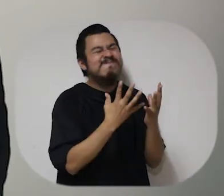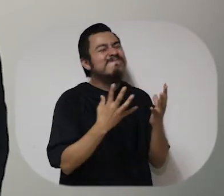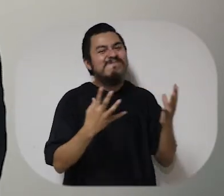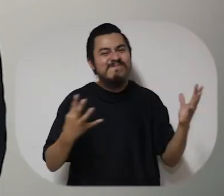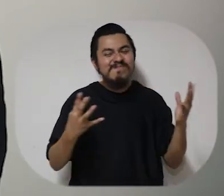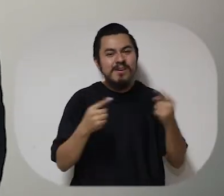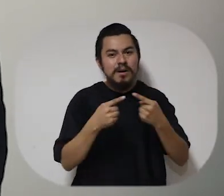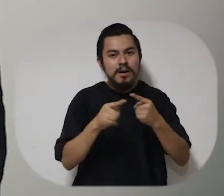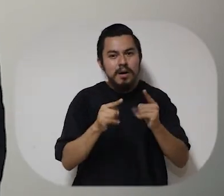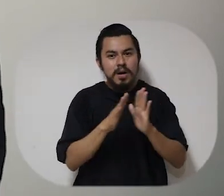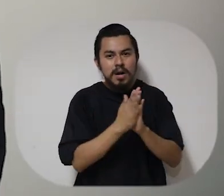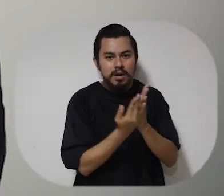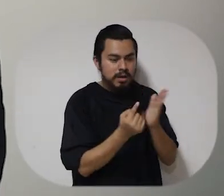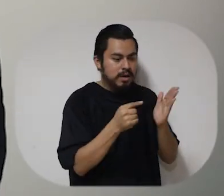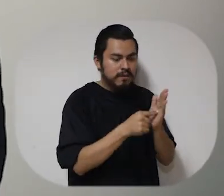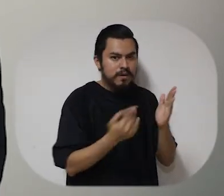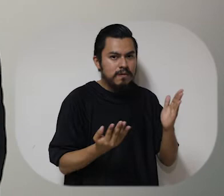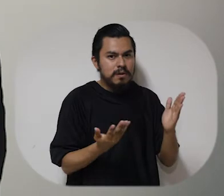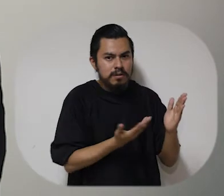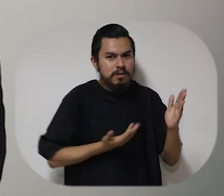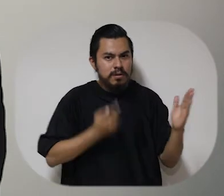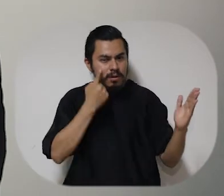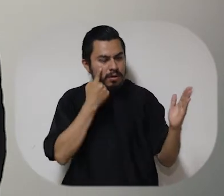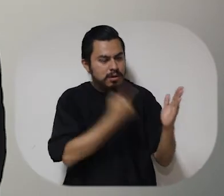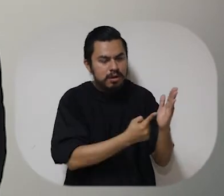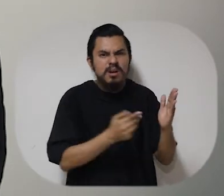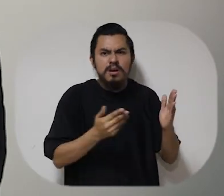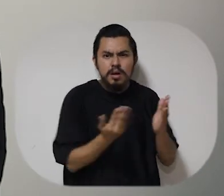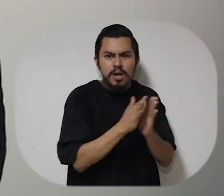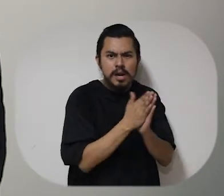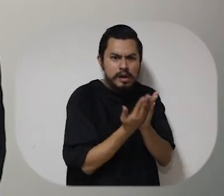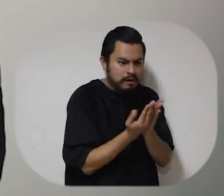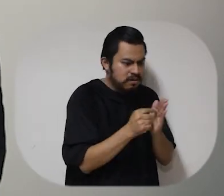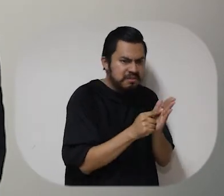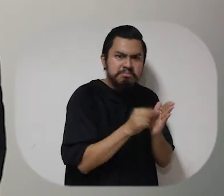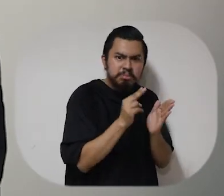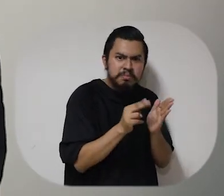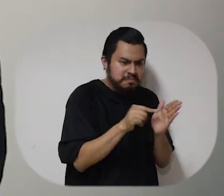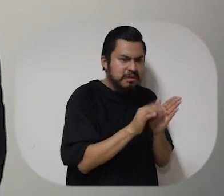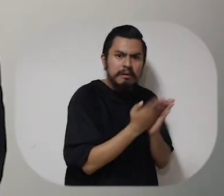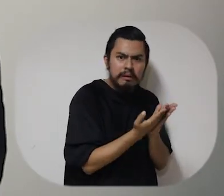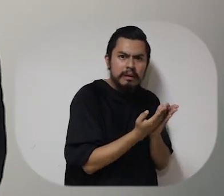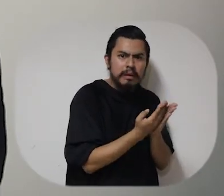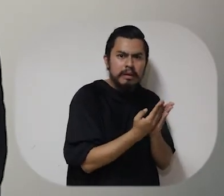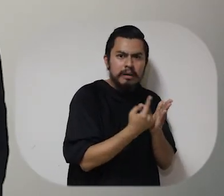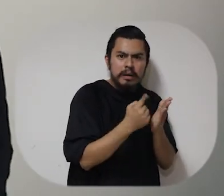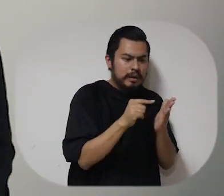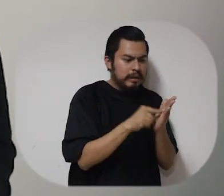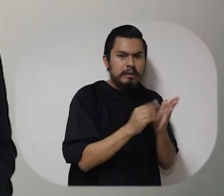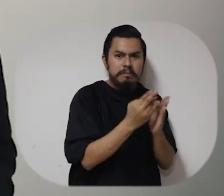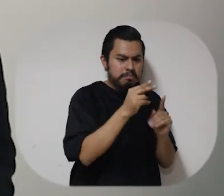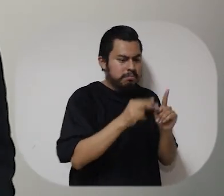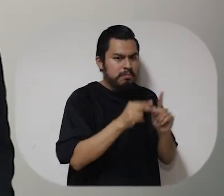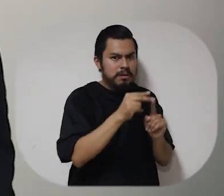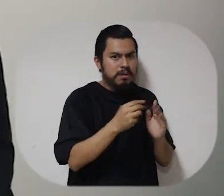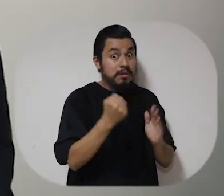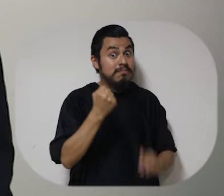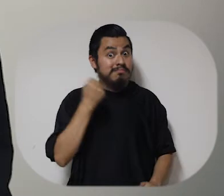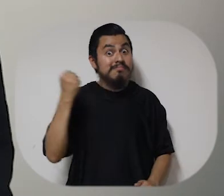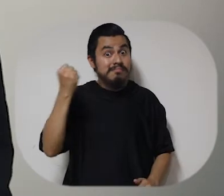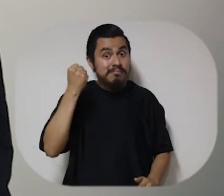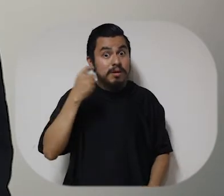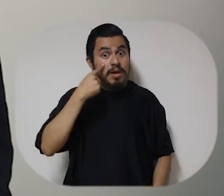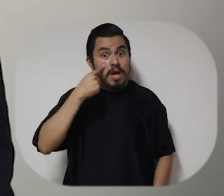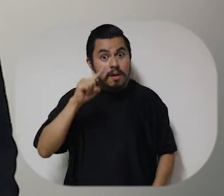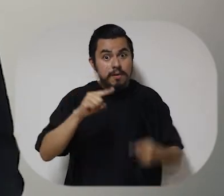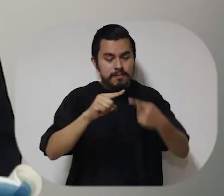nosotros vemos que la Biblia misma se describe en ciertos versículos. Esto es muy importante. Uno de ellos es